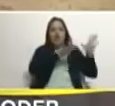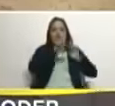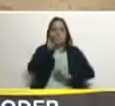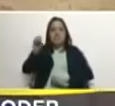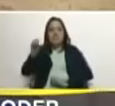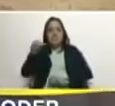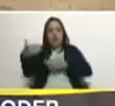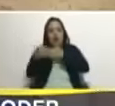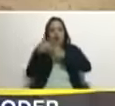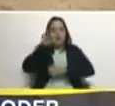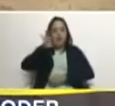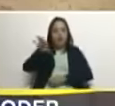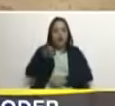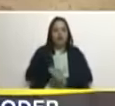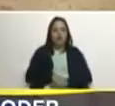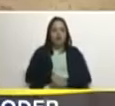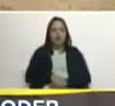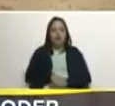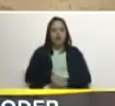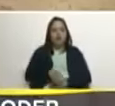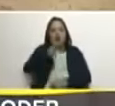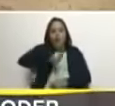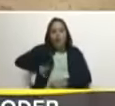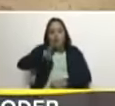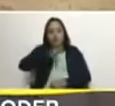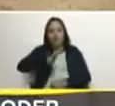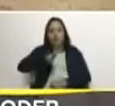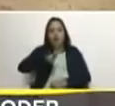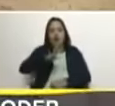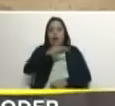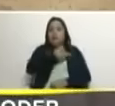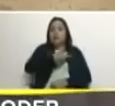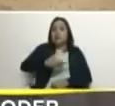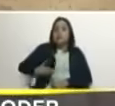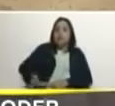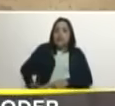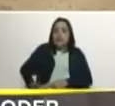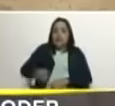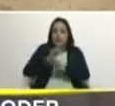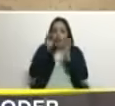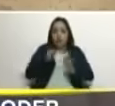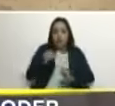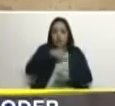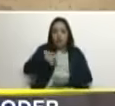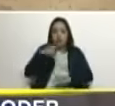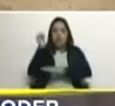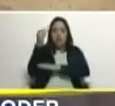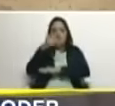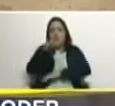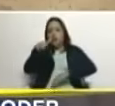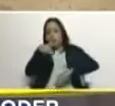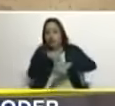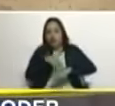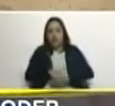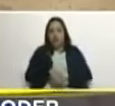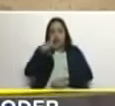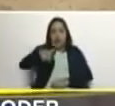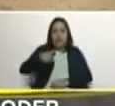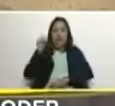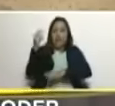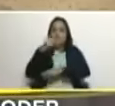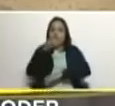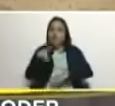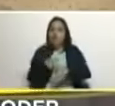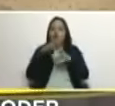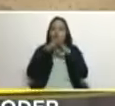país. Utilizó la figura de presidente de nuestra Asamblea Nacional, de la Asamblea Nacional de